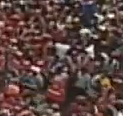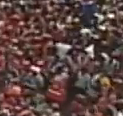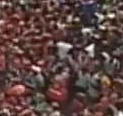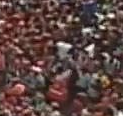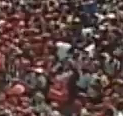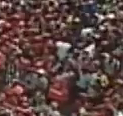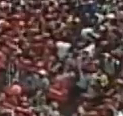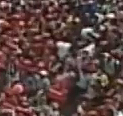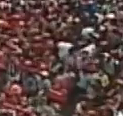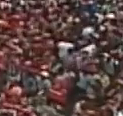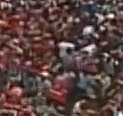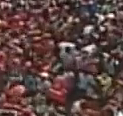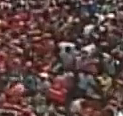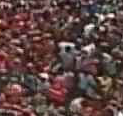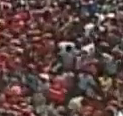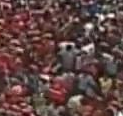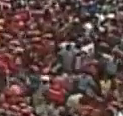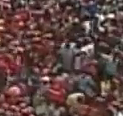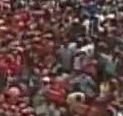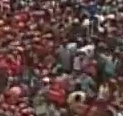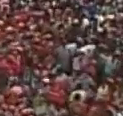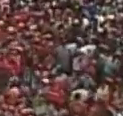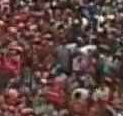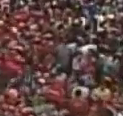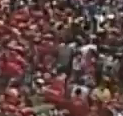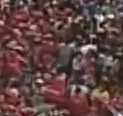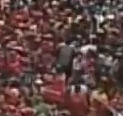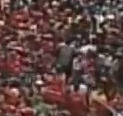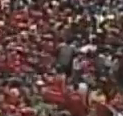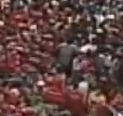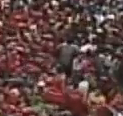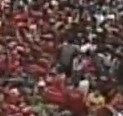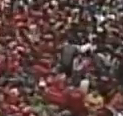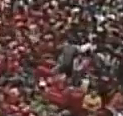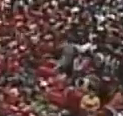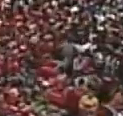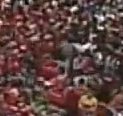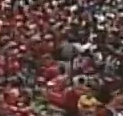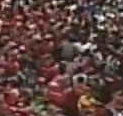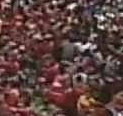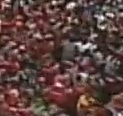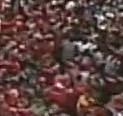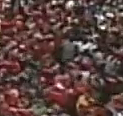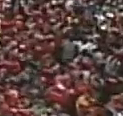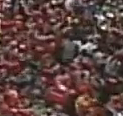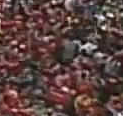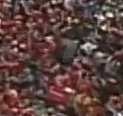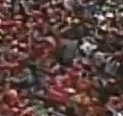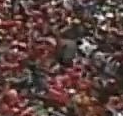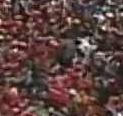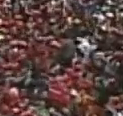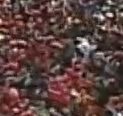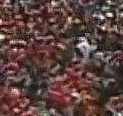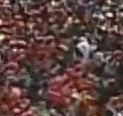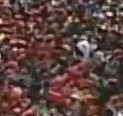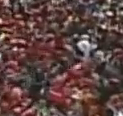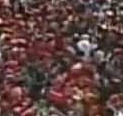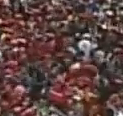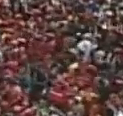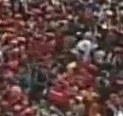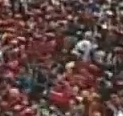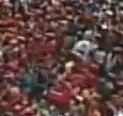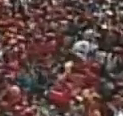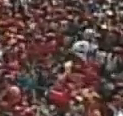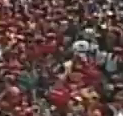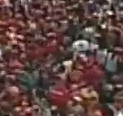de la victoria para el próximo 20 de mayo. Ha dicho, nos estamos jugando la paz en las próximas